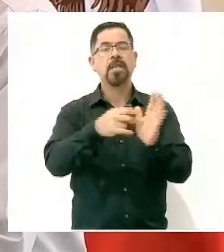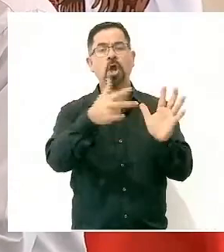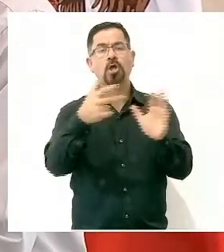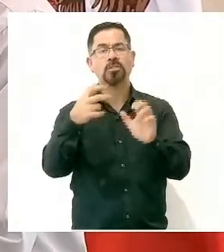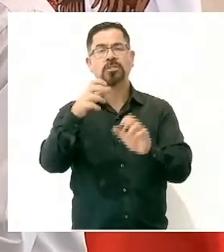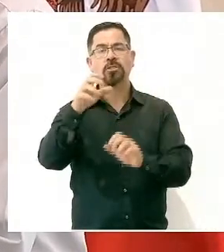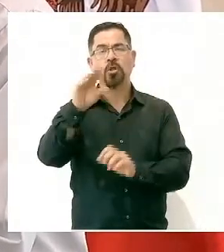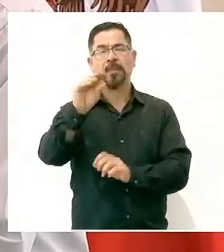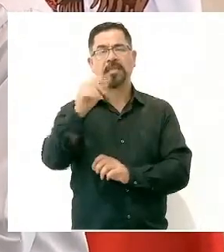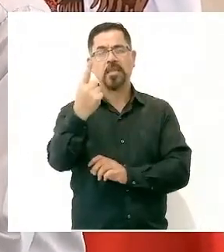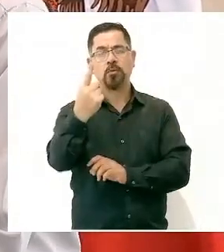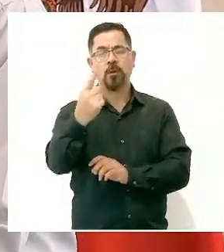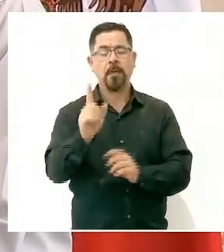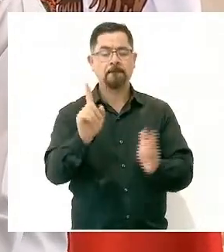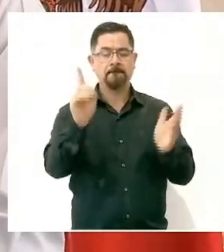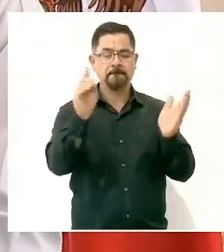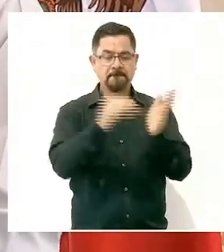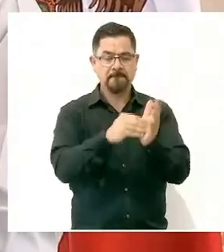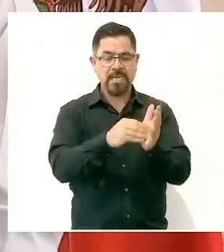y